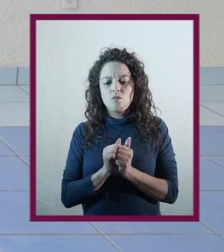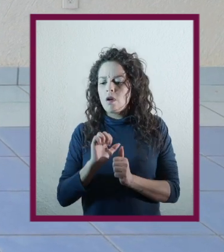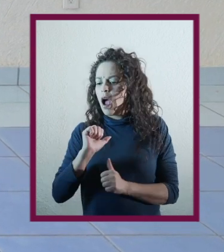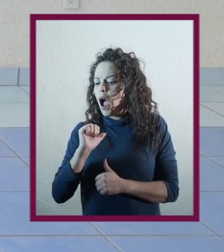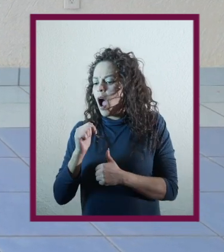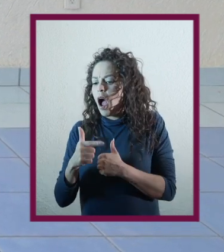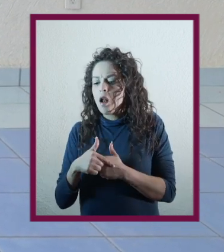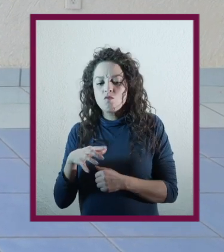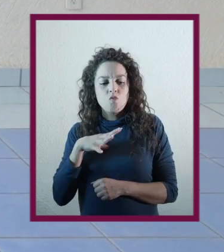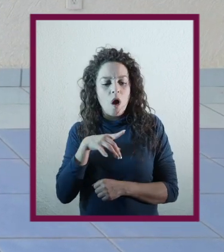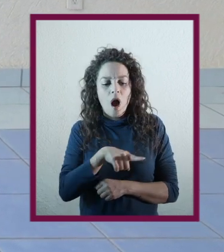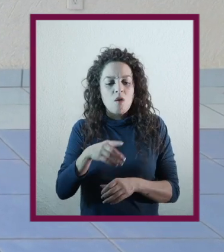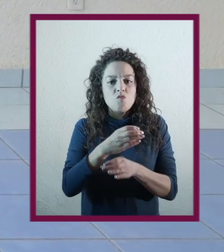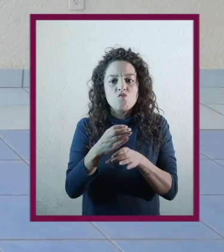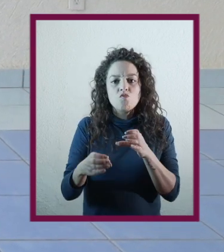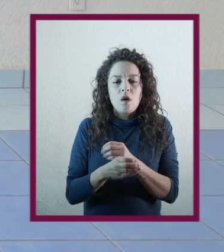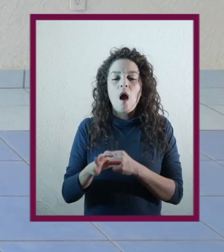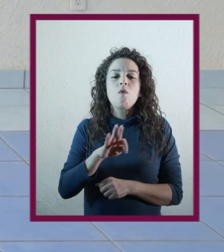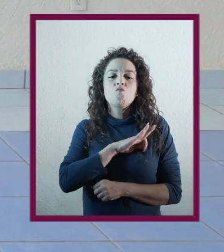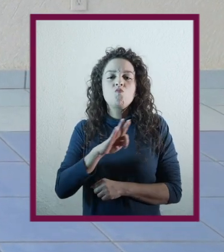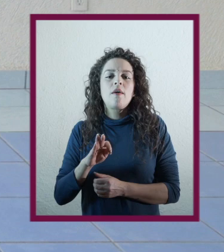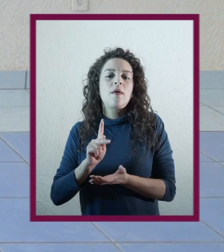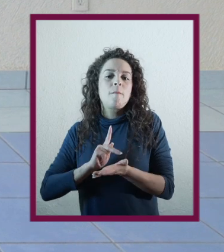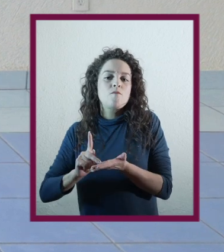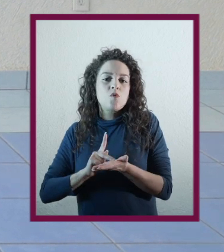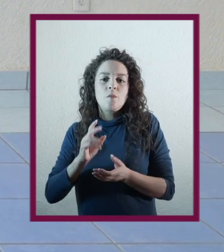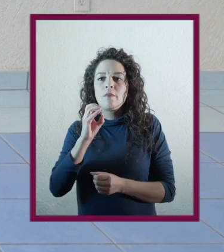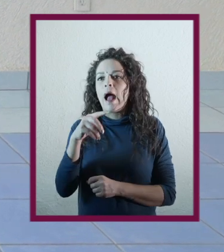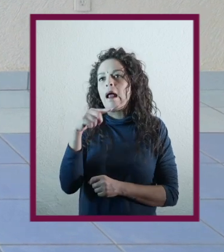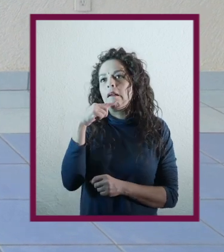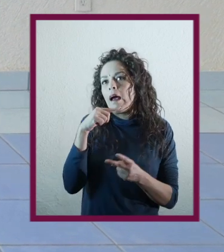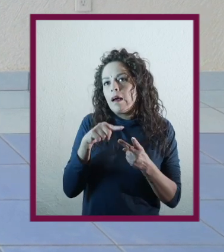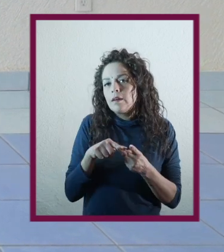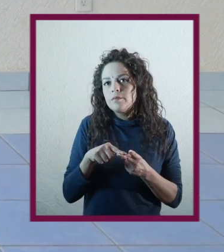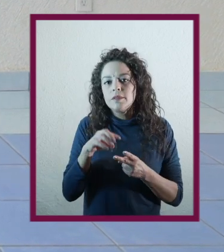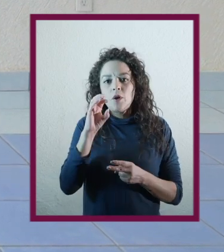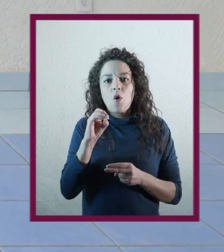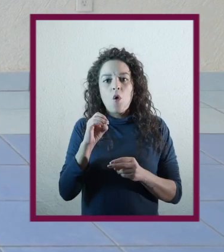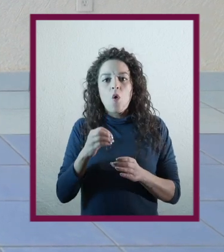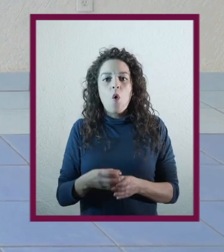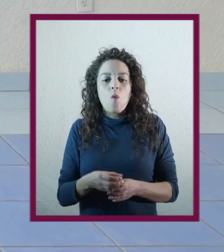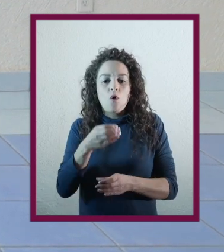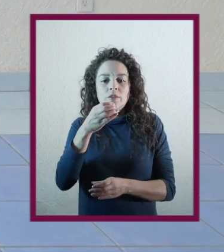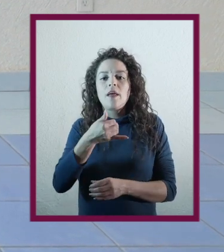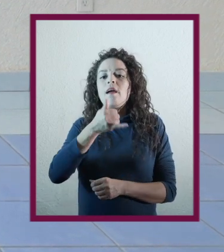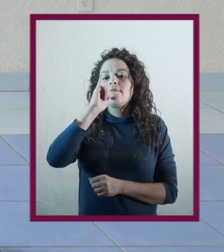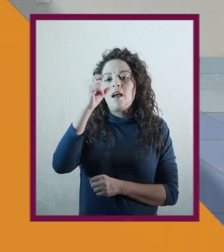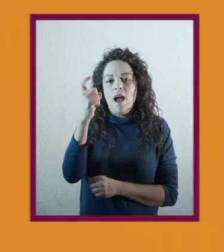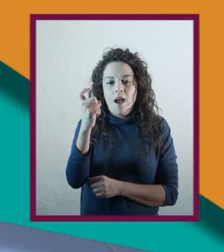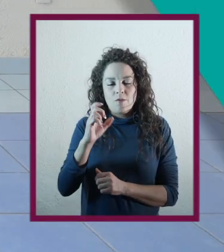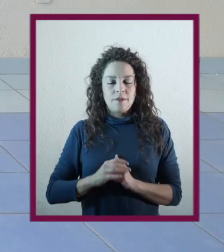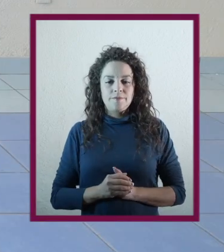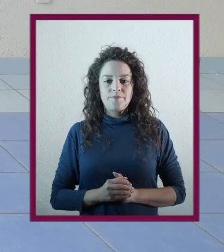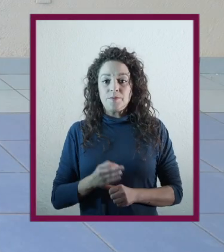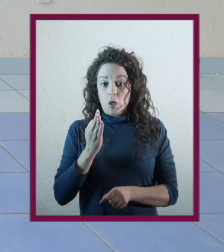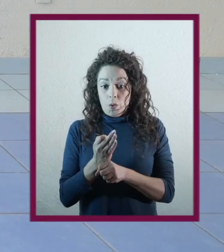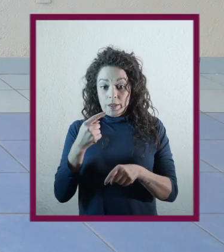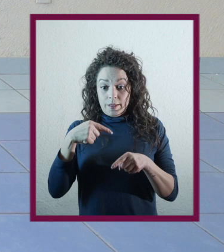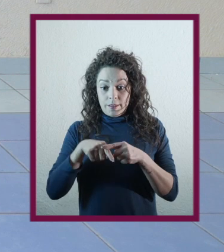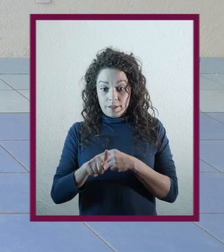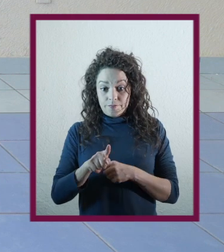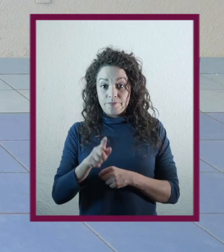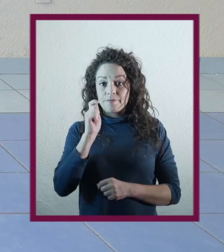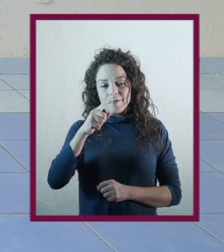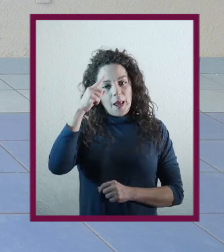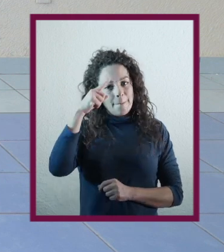algún implemento que tengan nuestros alumnos. Puede ser una pluma, puede ser un lápiz, puede ser una botellita de agua. Vamos a